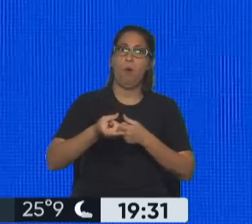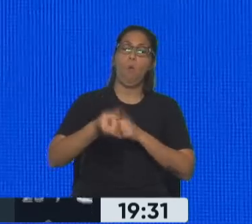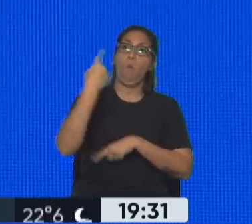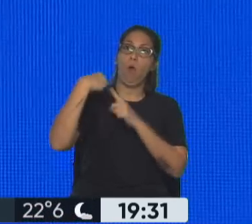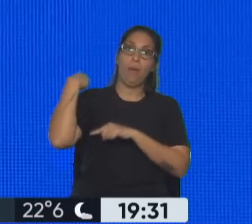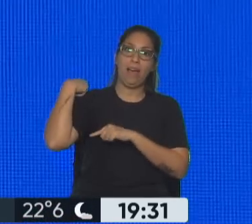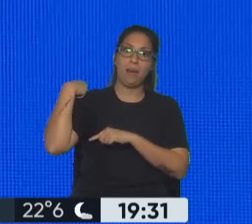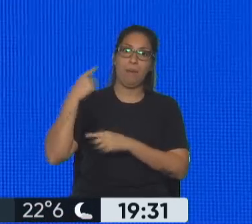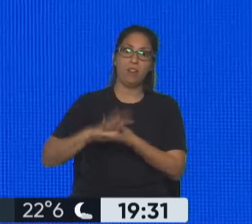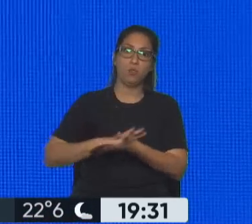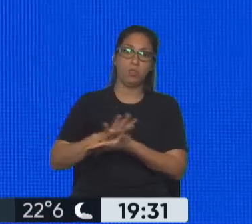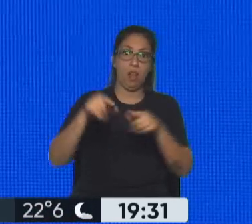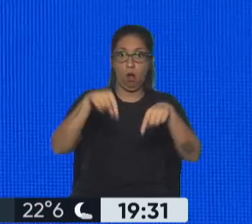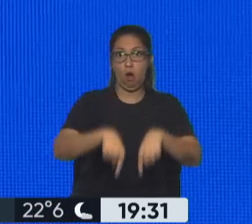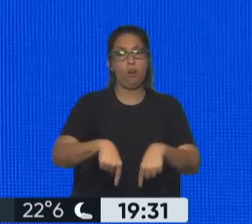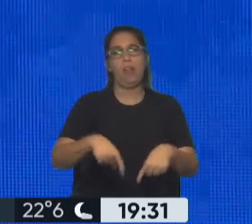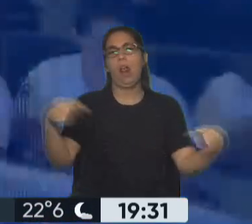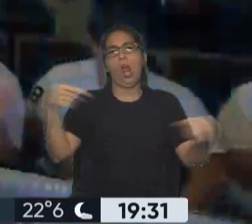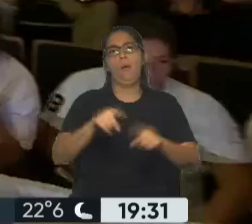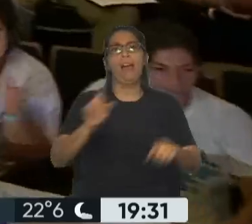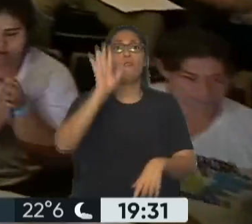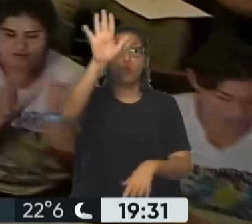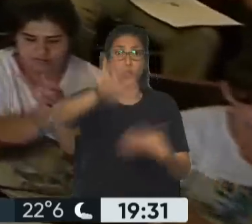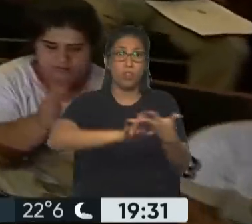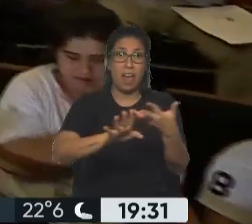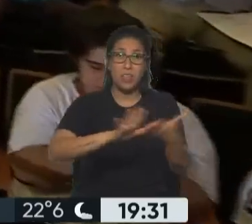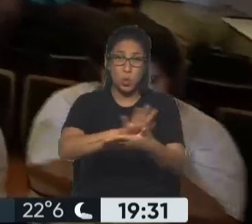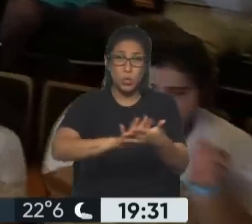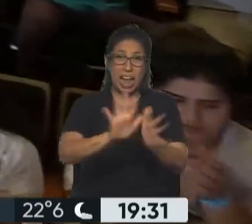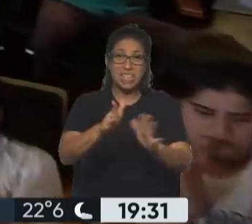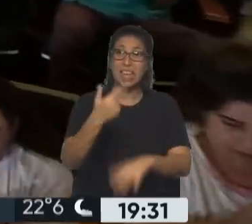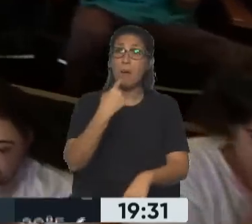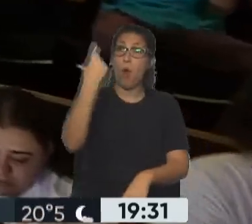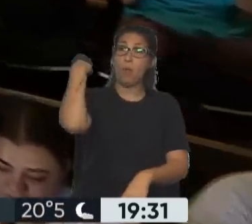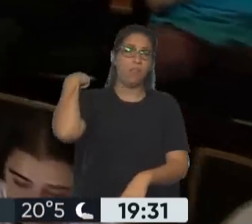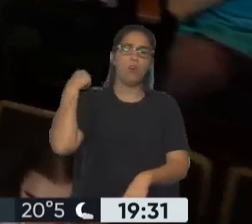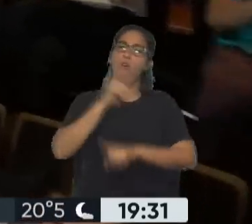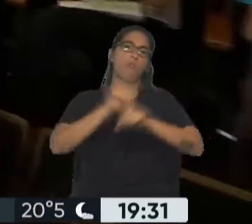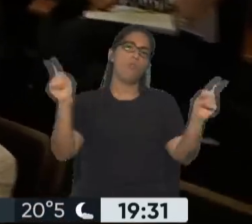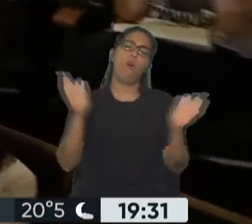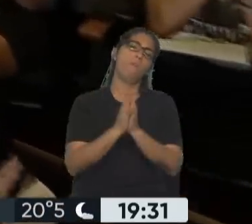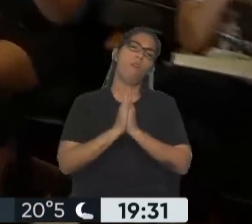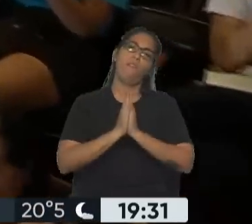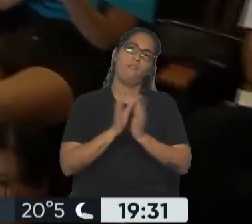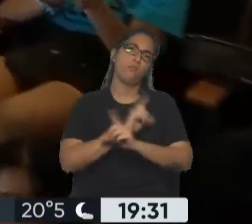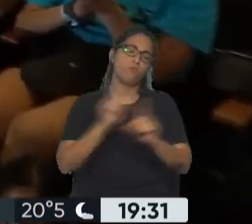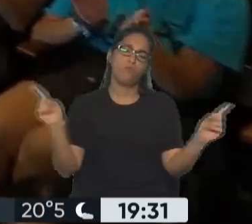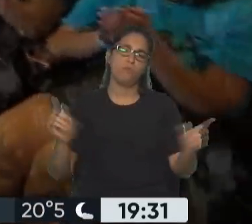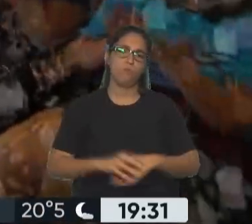atrás para solucionar este presente y el futuro. No, por favor, no, por favor, no, por favor.